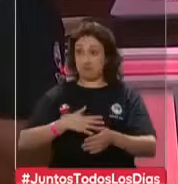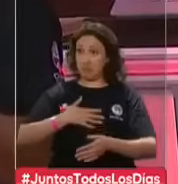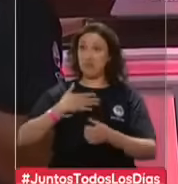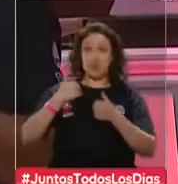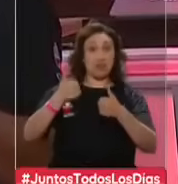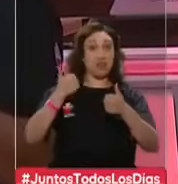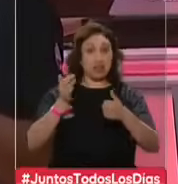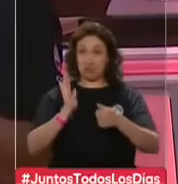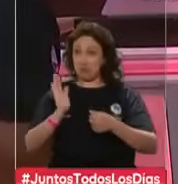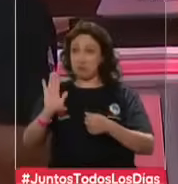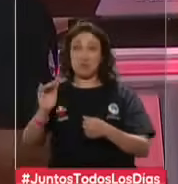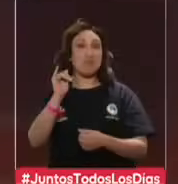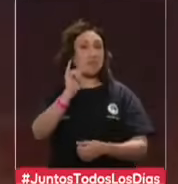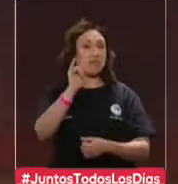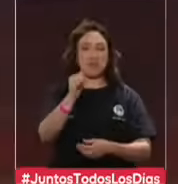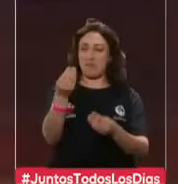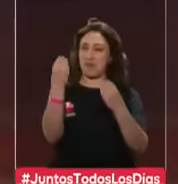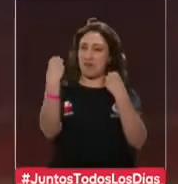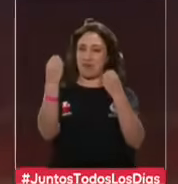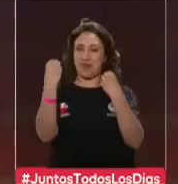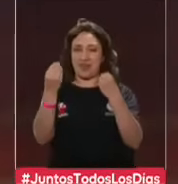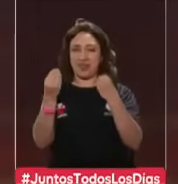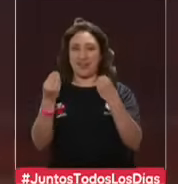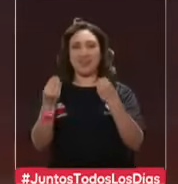bien. Sí, qué bueno, qué bueno.